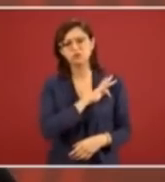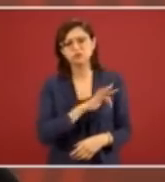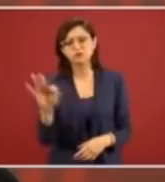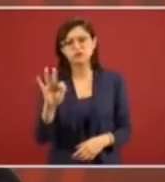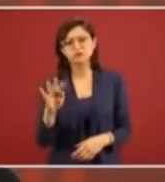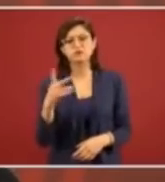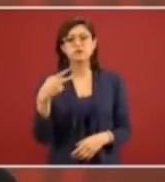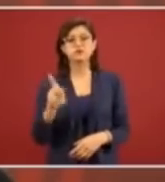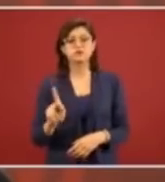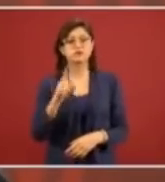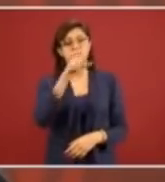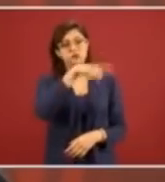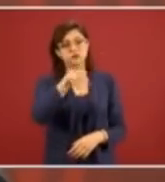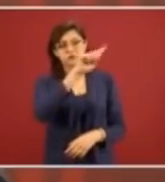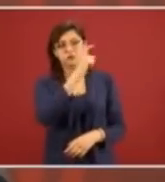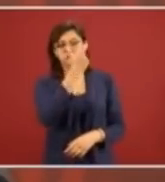ellos envían sus recursos,